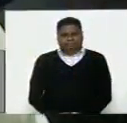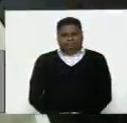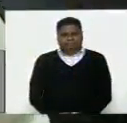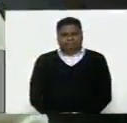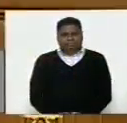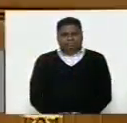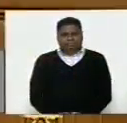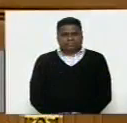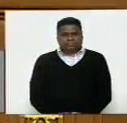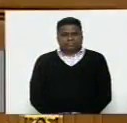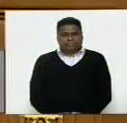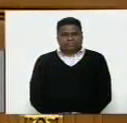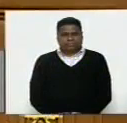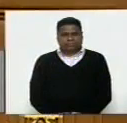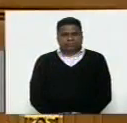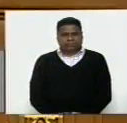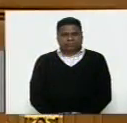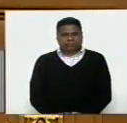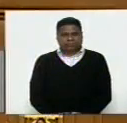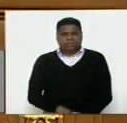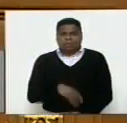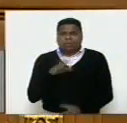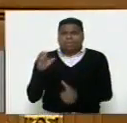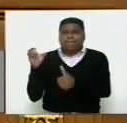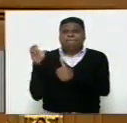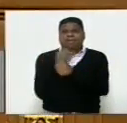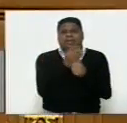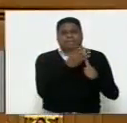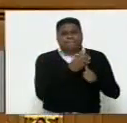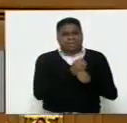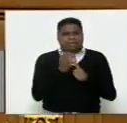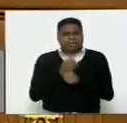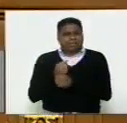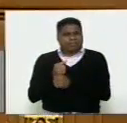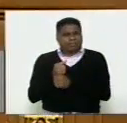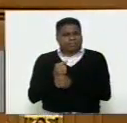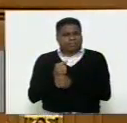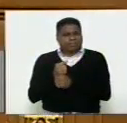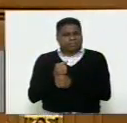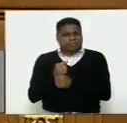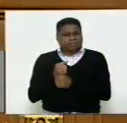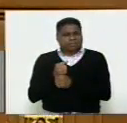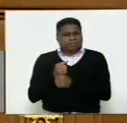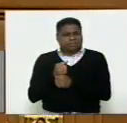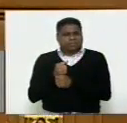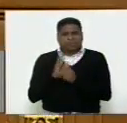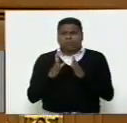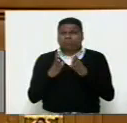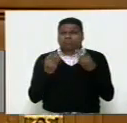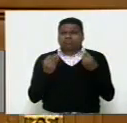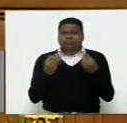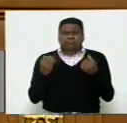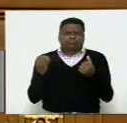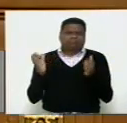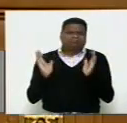ha sido conquistado con demasiado